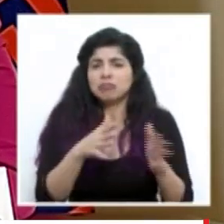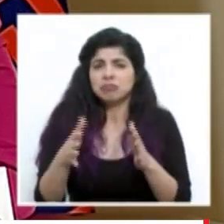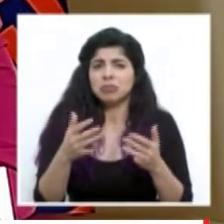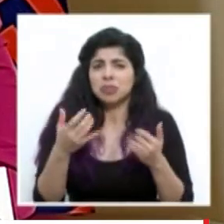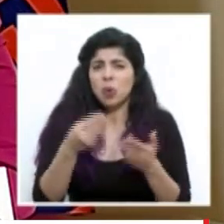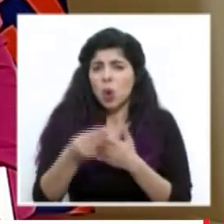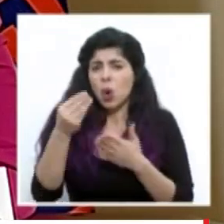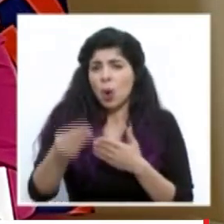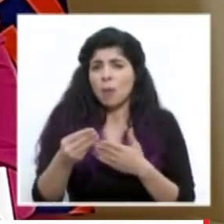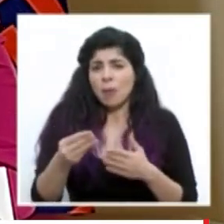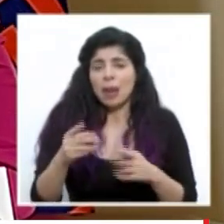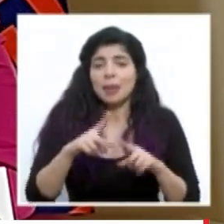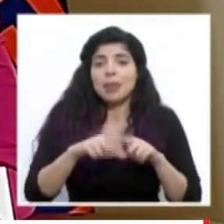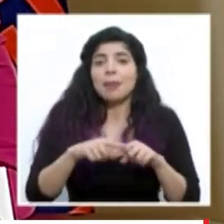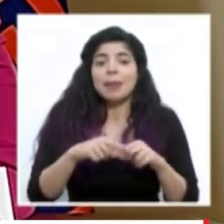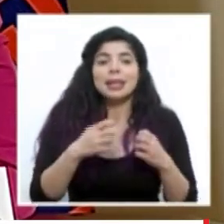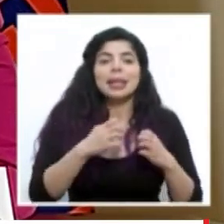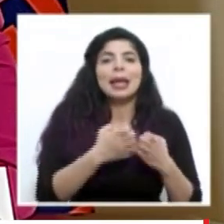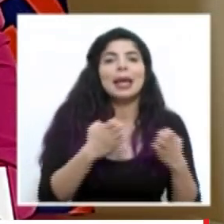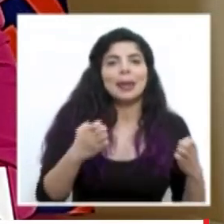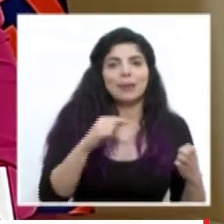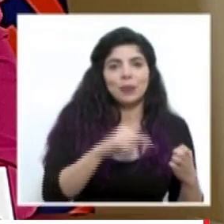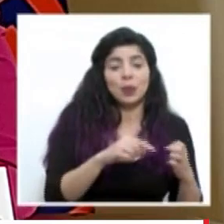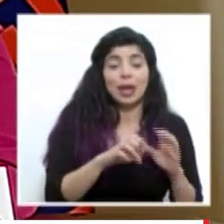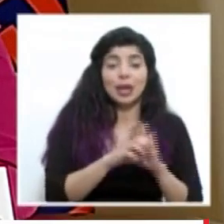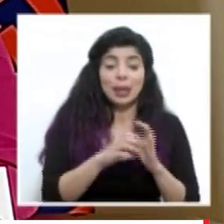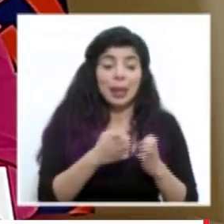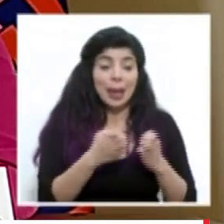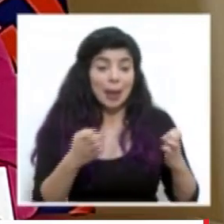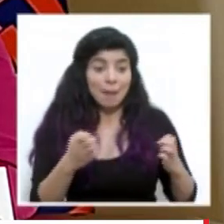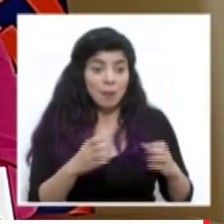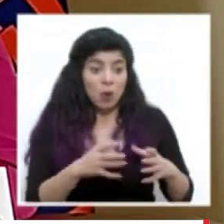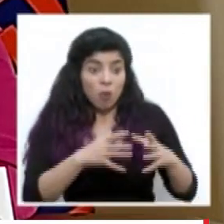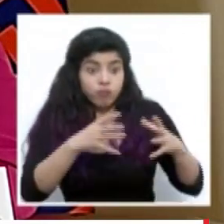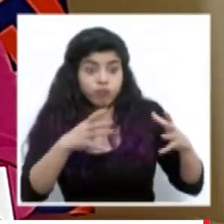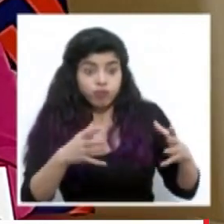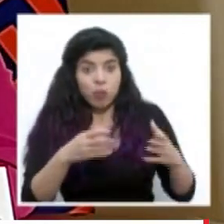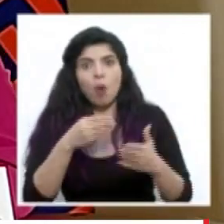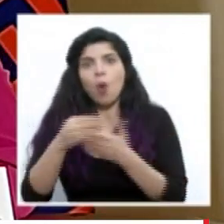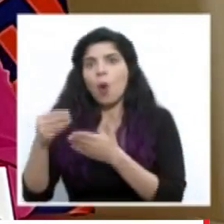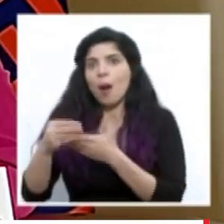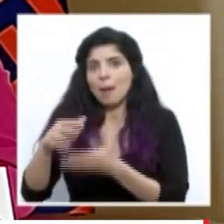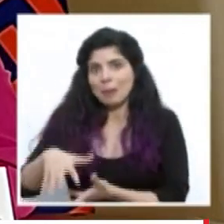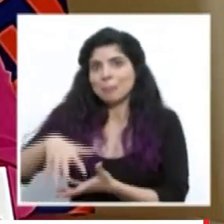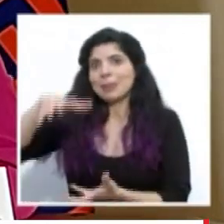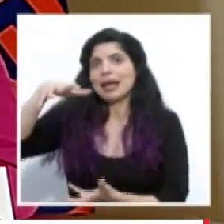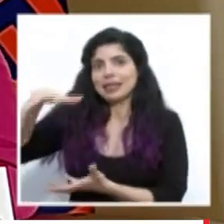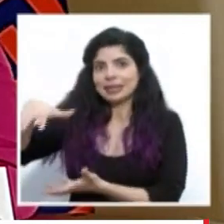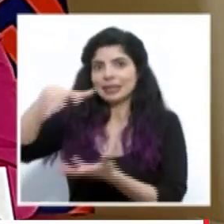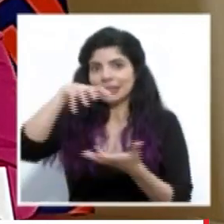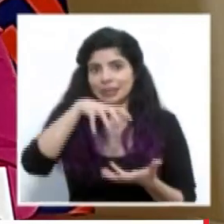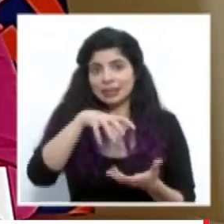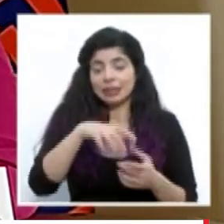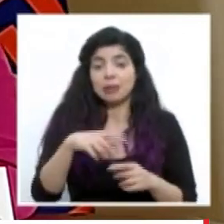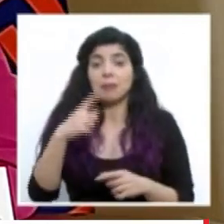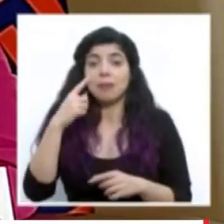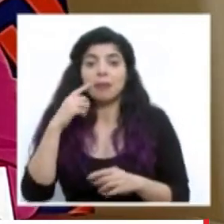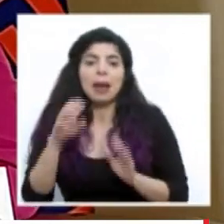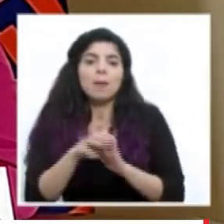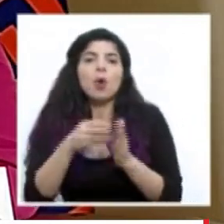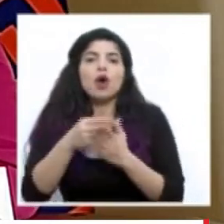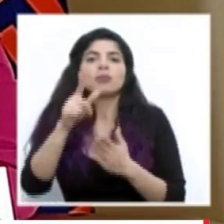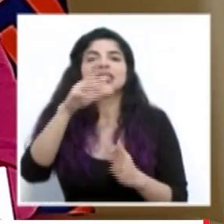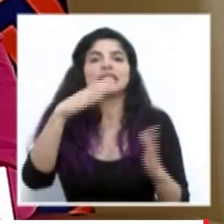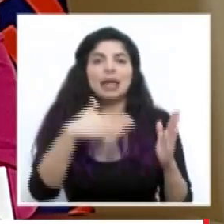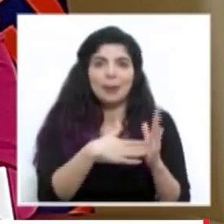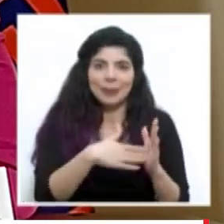la compra según la capacidad de los equipos, entonces para los equipos de mayor capacidad obviamente compramos más cantidad de pruebas, para eso compramos